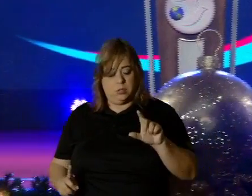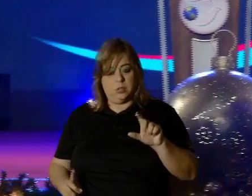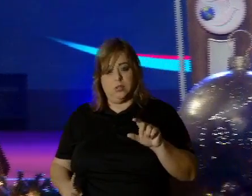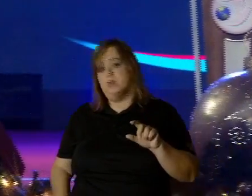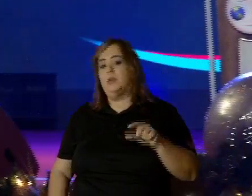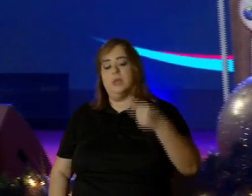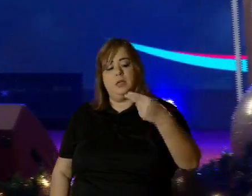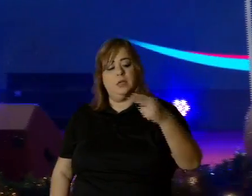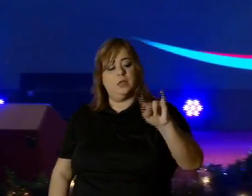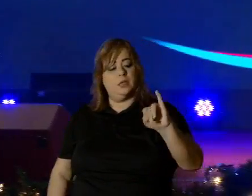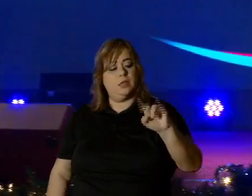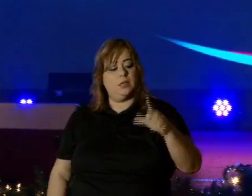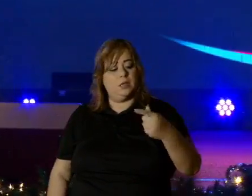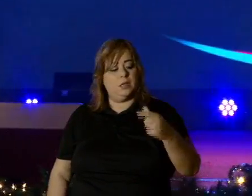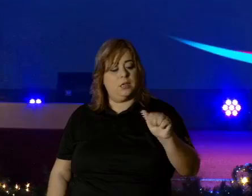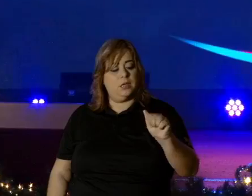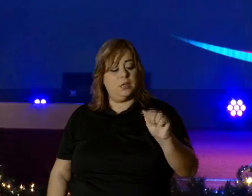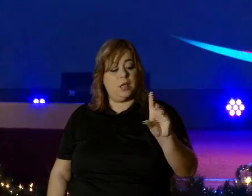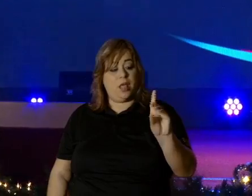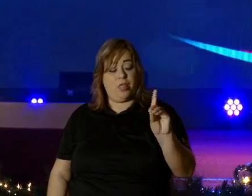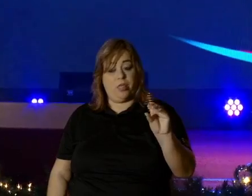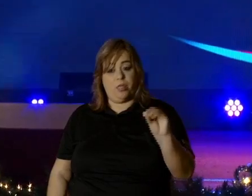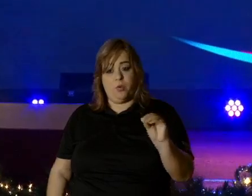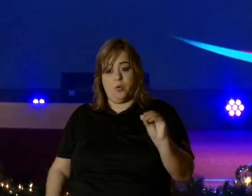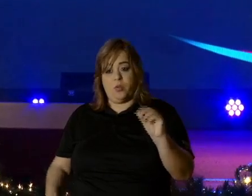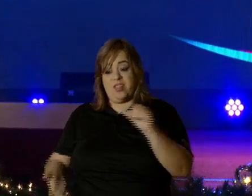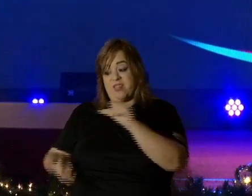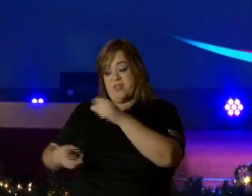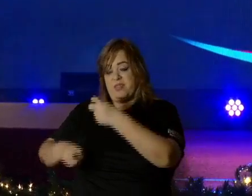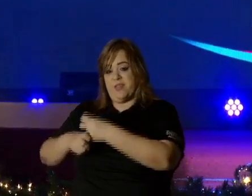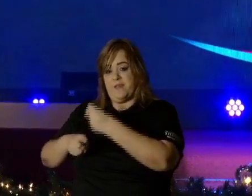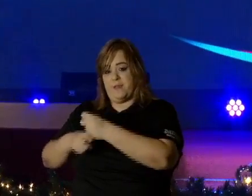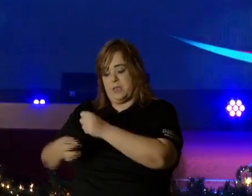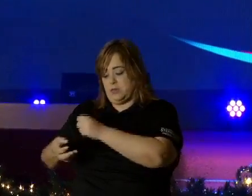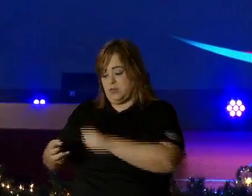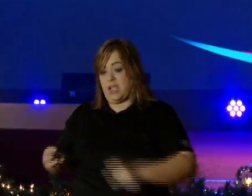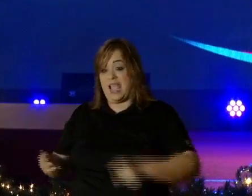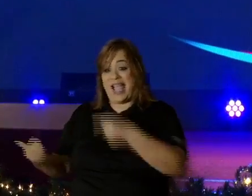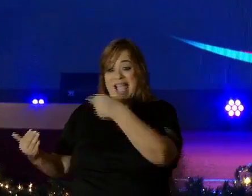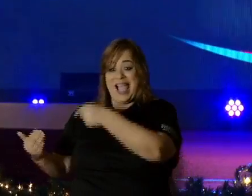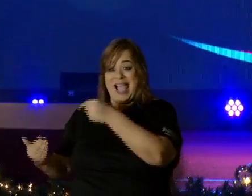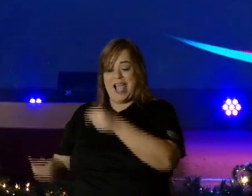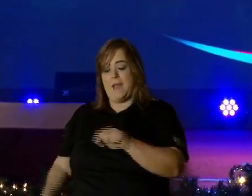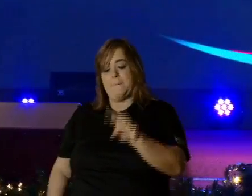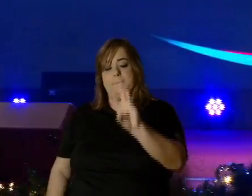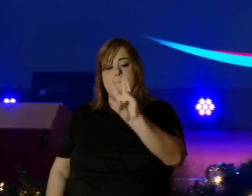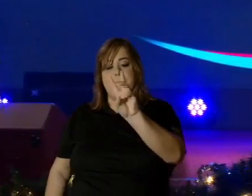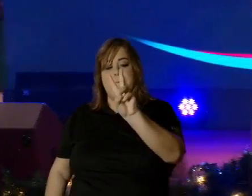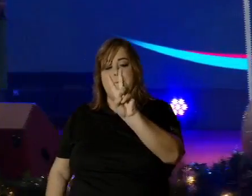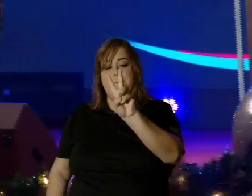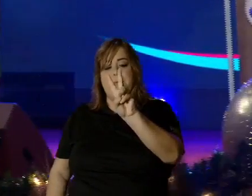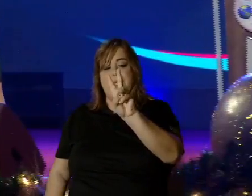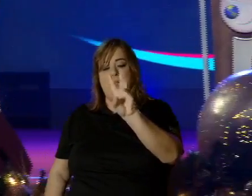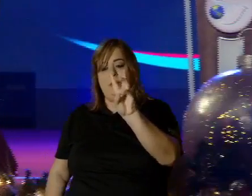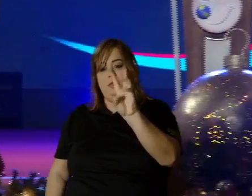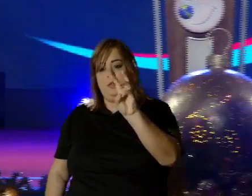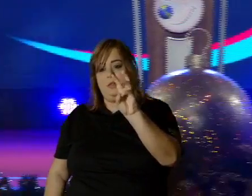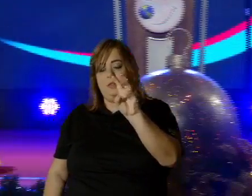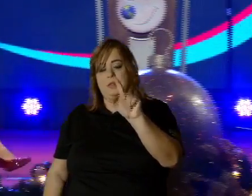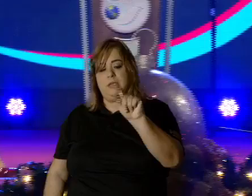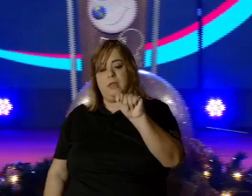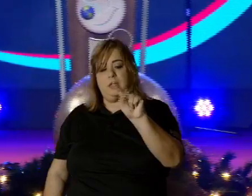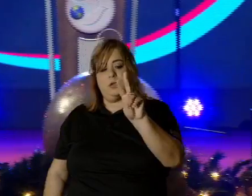Los pensamientos llegan. Porque yo tenía 26 tumores. Y yo tenía metástasis en